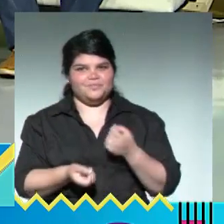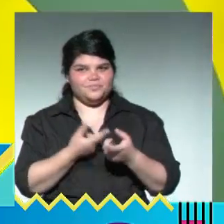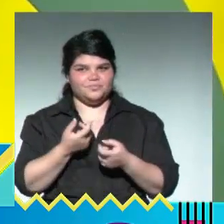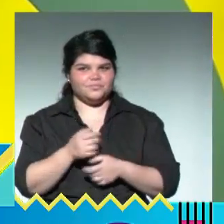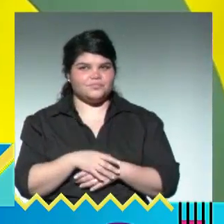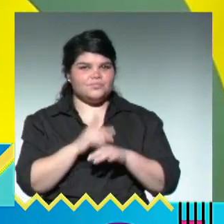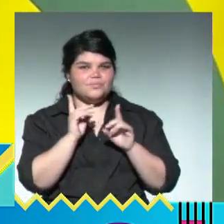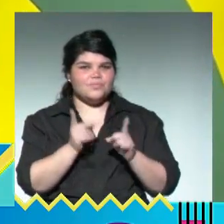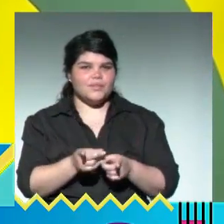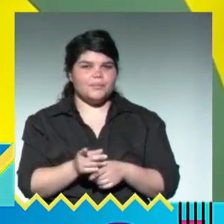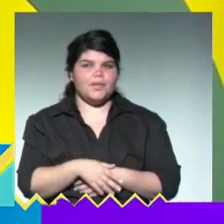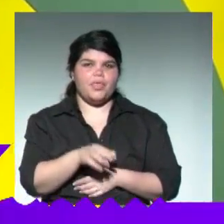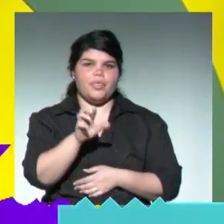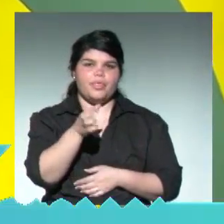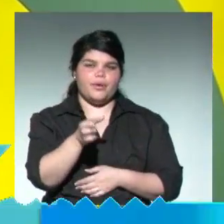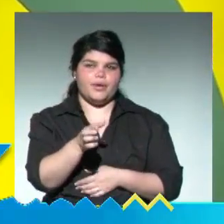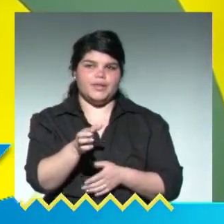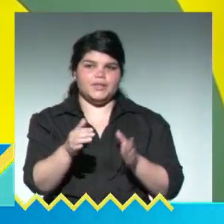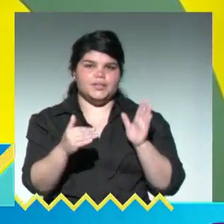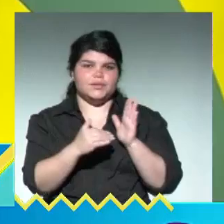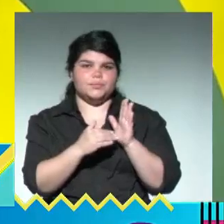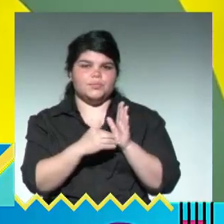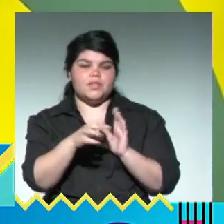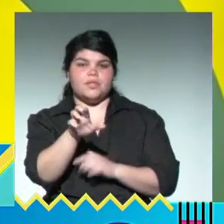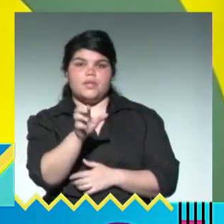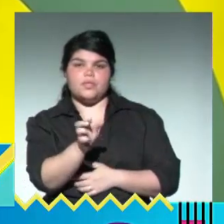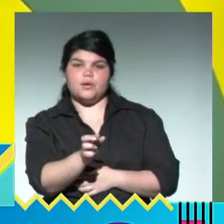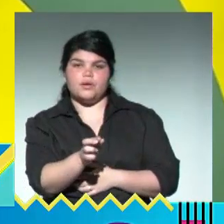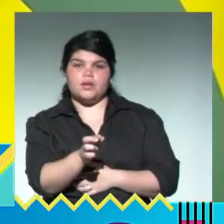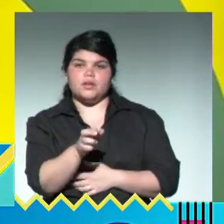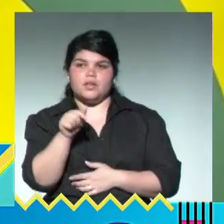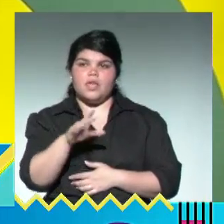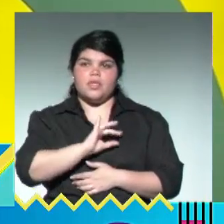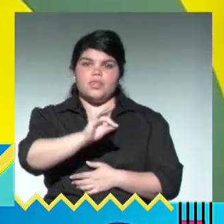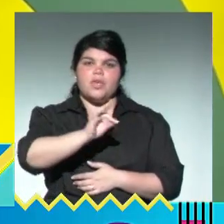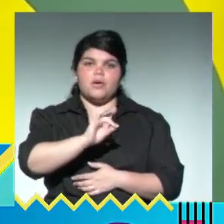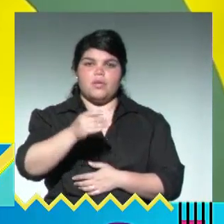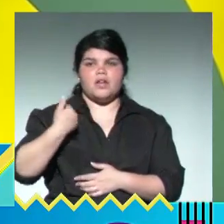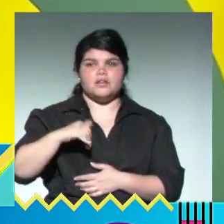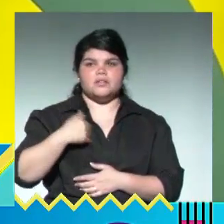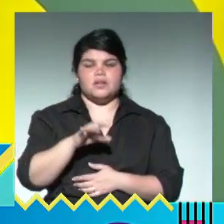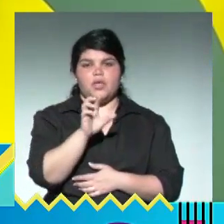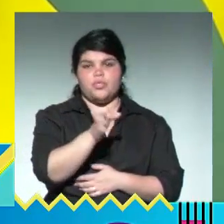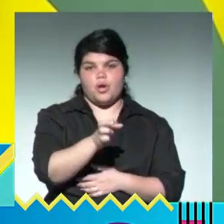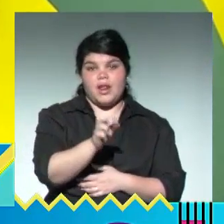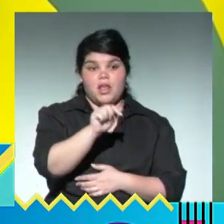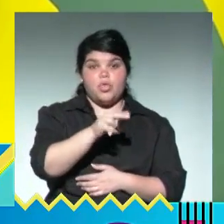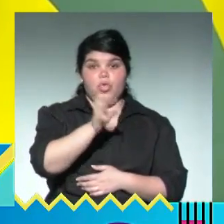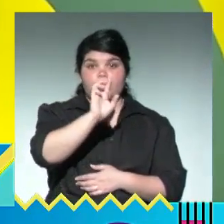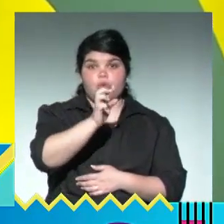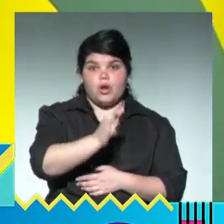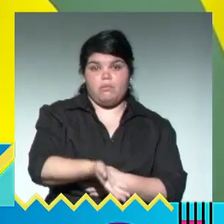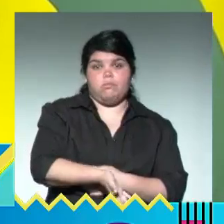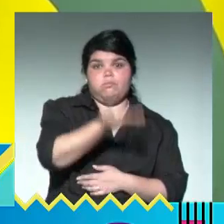qué? Porque mucha de la deuda que tiene la Argentina es en dólares. Por lo tanto, si se dispara esa variable, se dispara